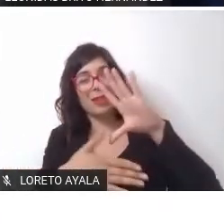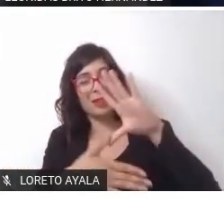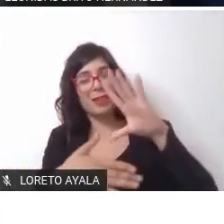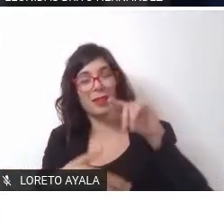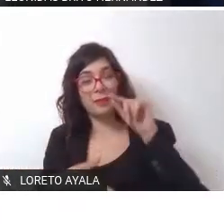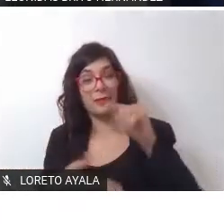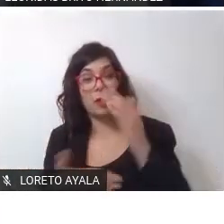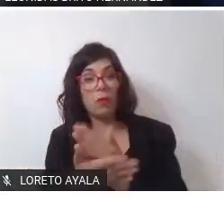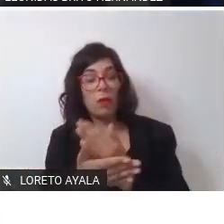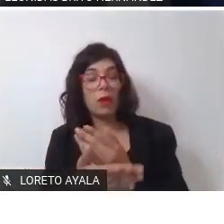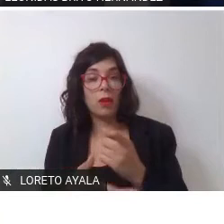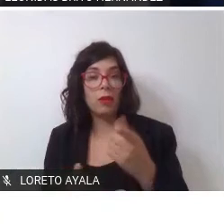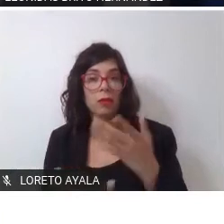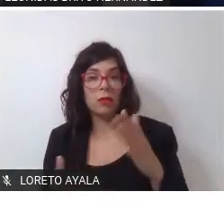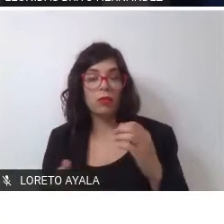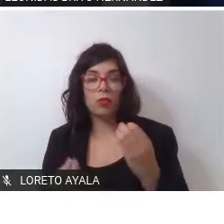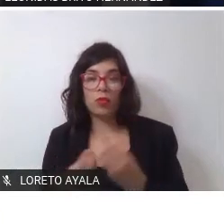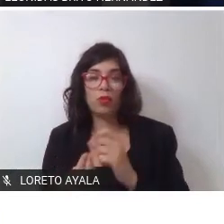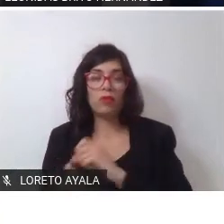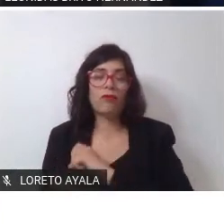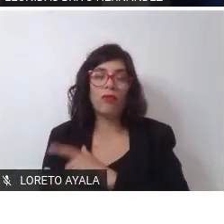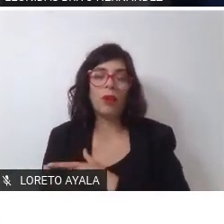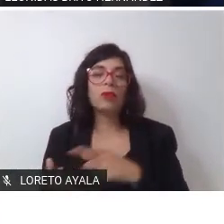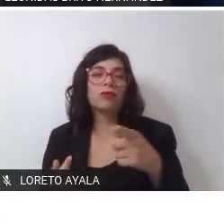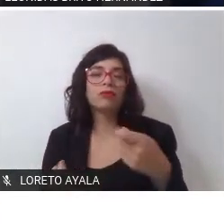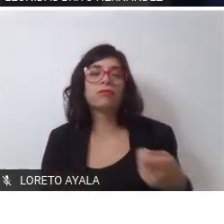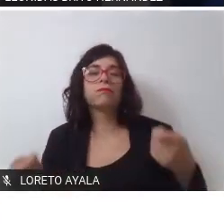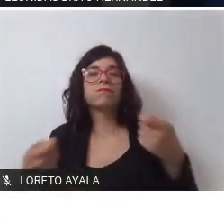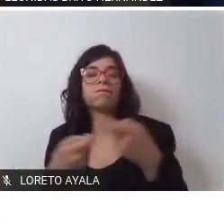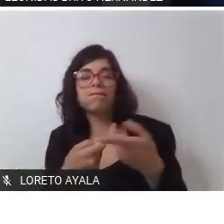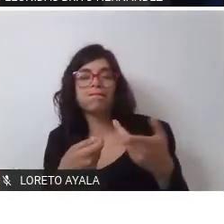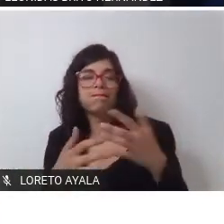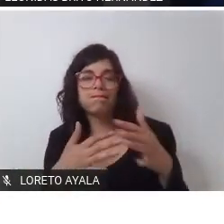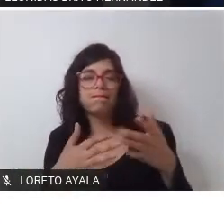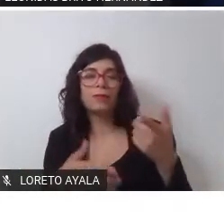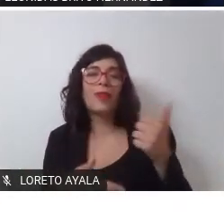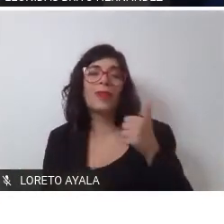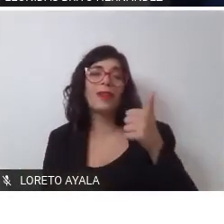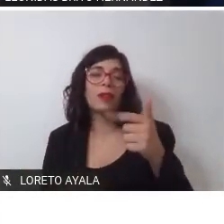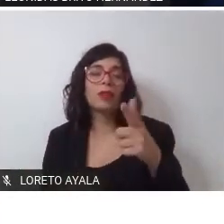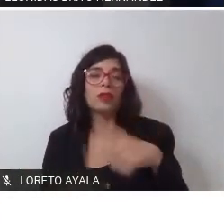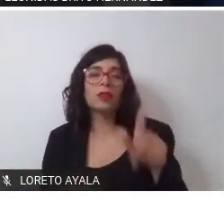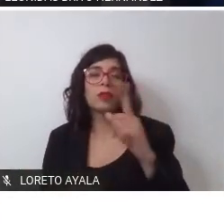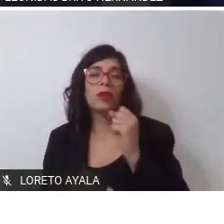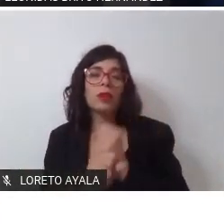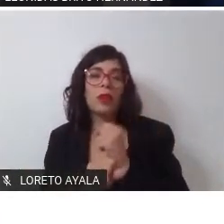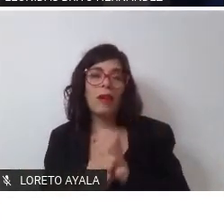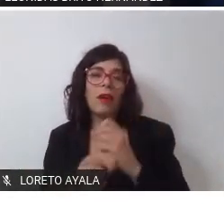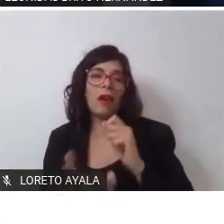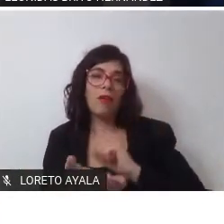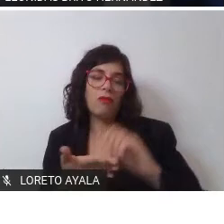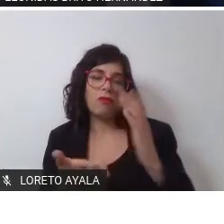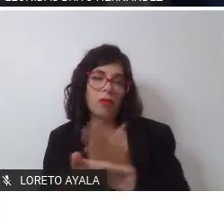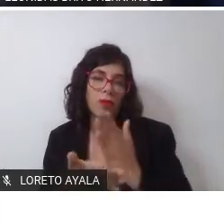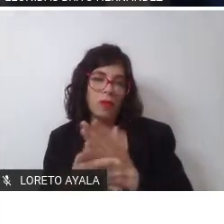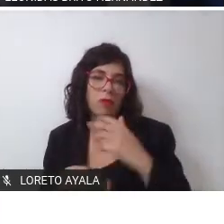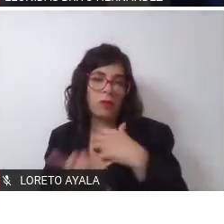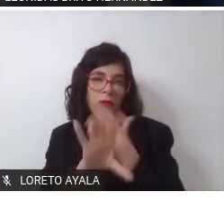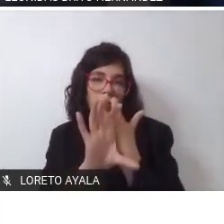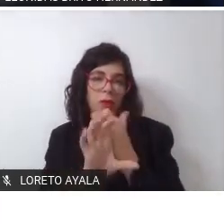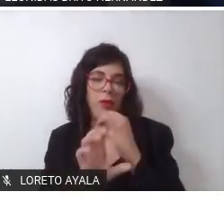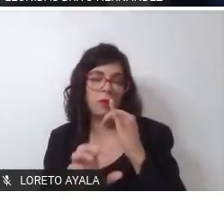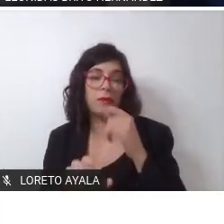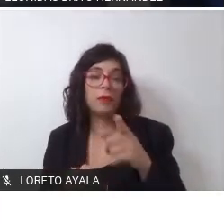esfuerzo junto con su sostenedor para trabajar en clases online. Sí,